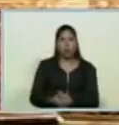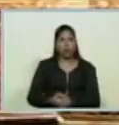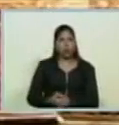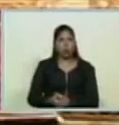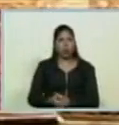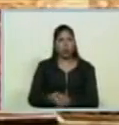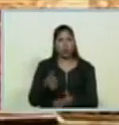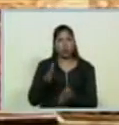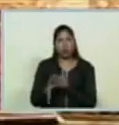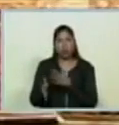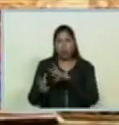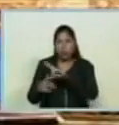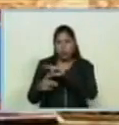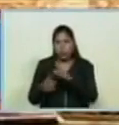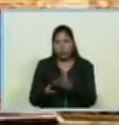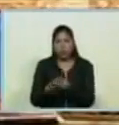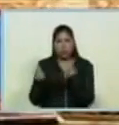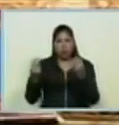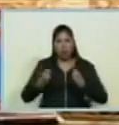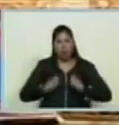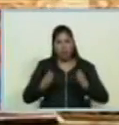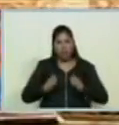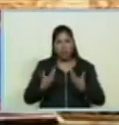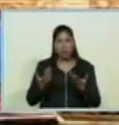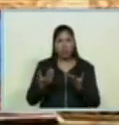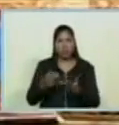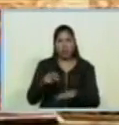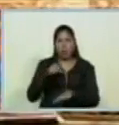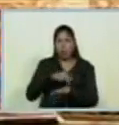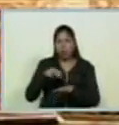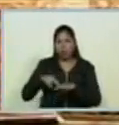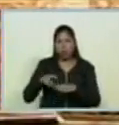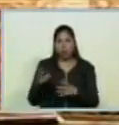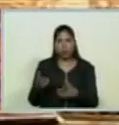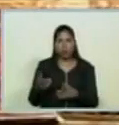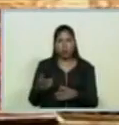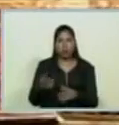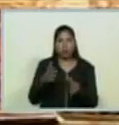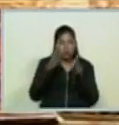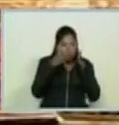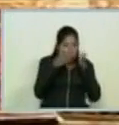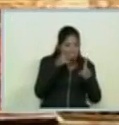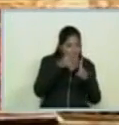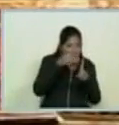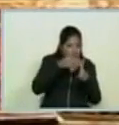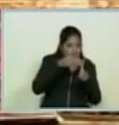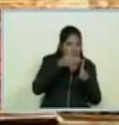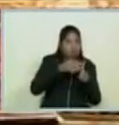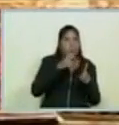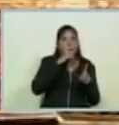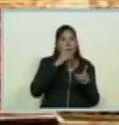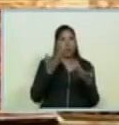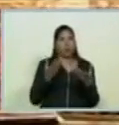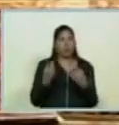Maduro. Donald Trump, dedícate a gobernar tu país, que estás bastante mal. ¿Es así?